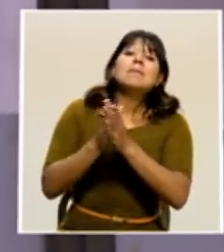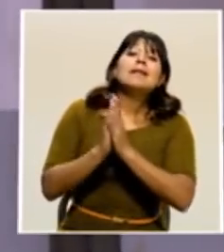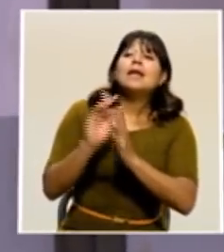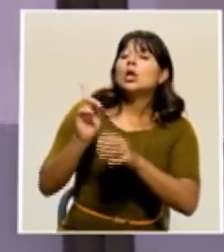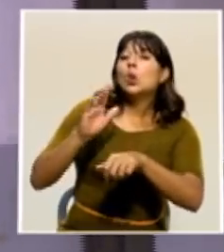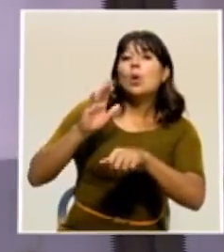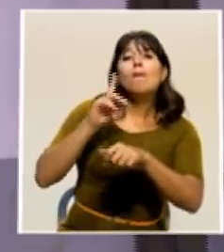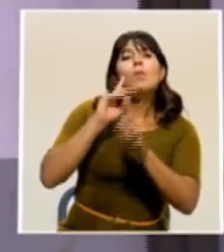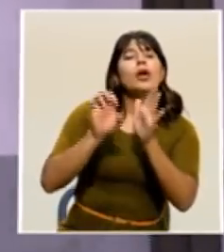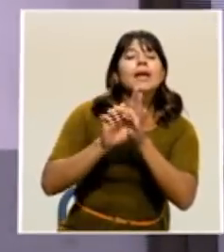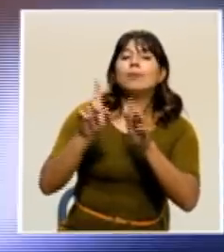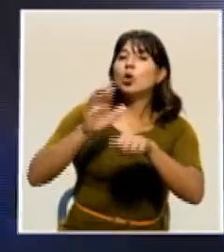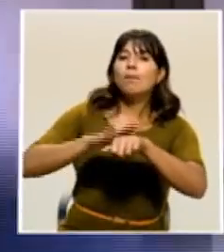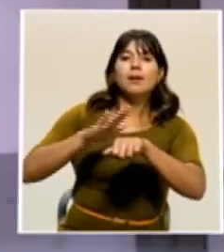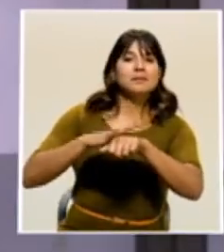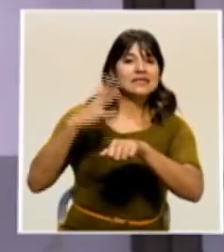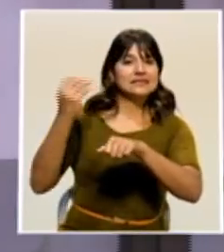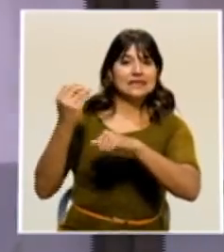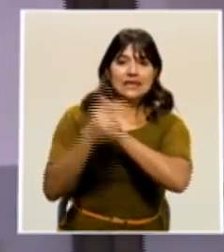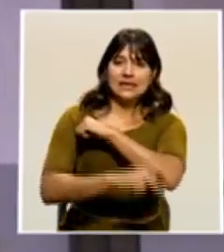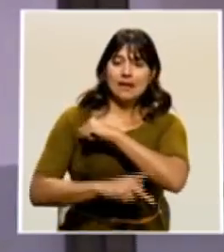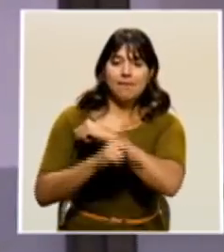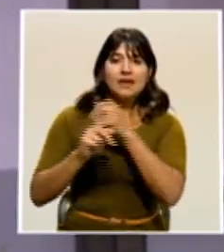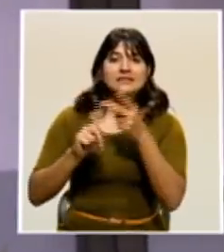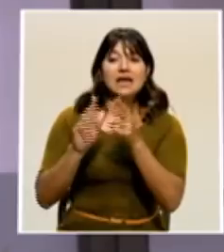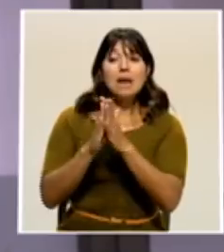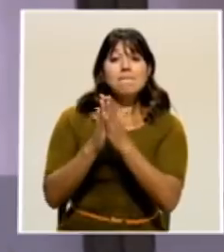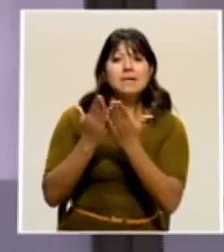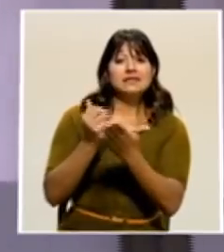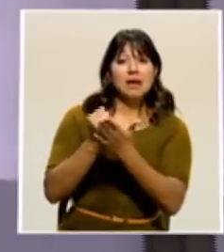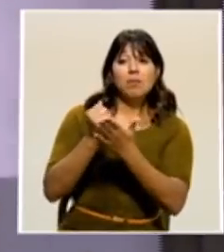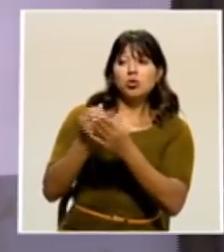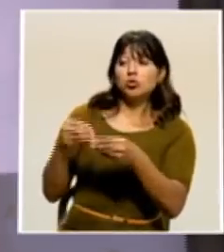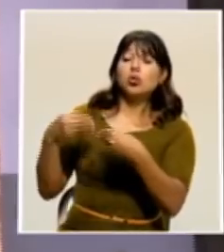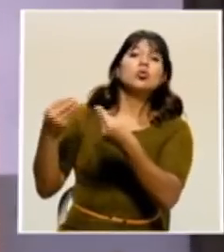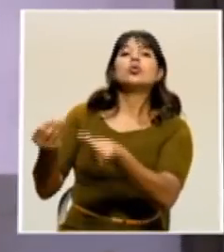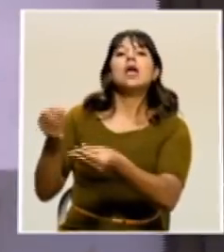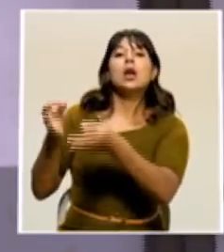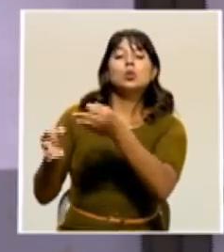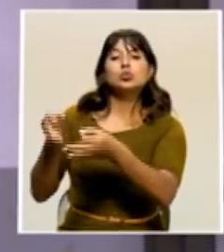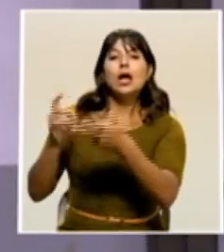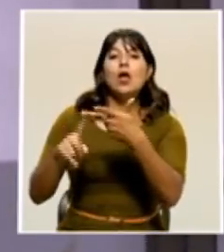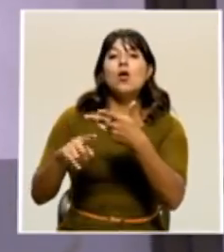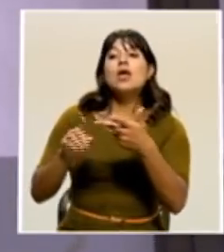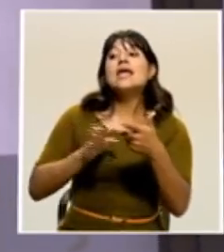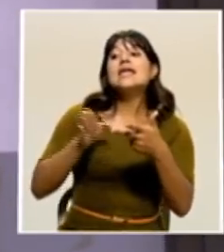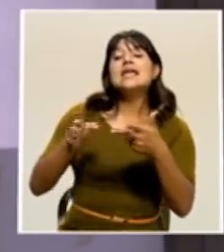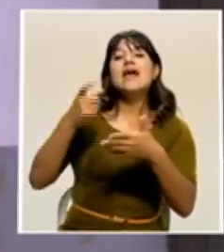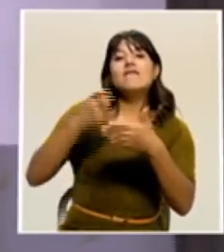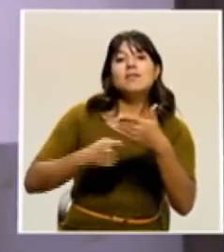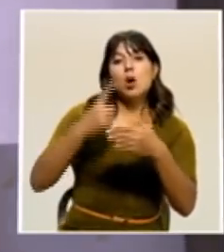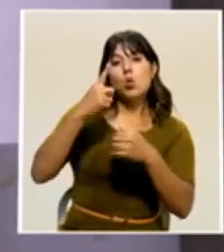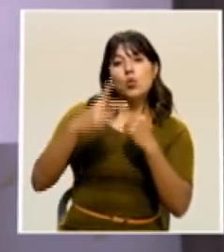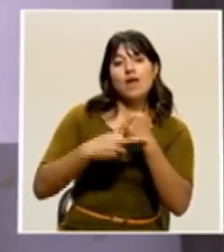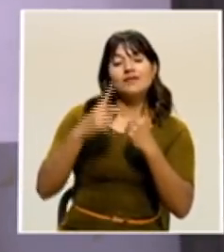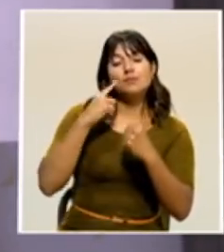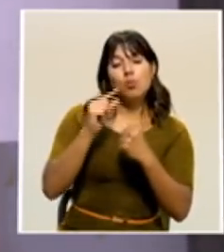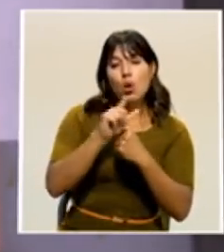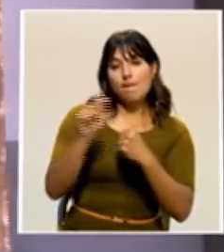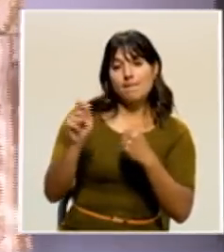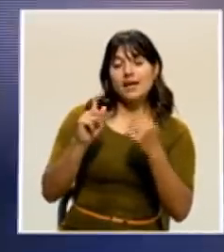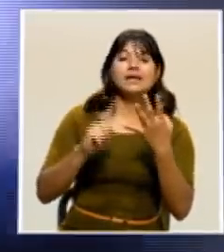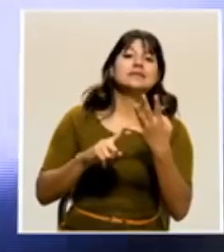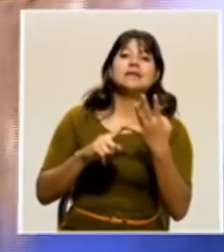del país, mantener el pasaporte en custodia del juzgado penal, firmar una vez al mes en los juzgados penales, entregar